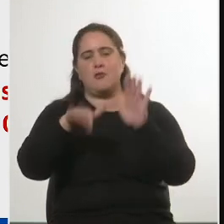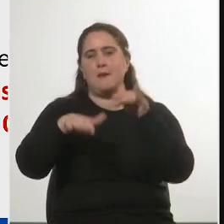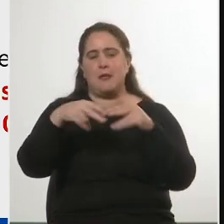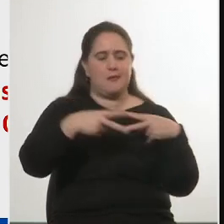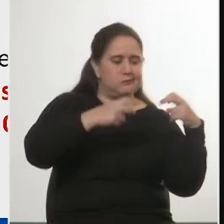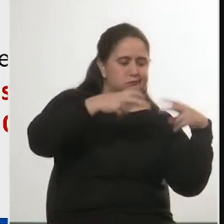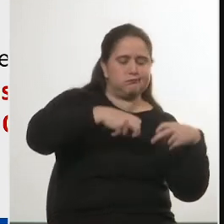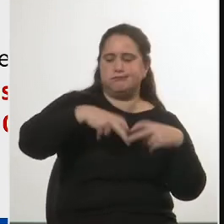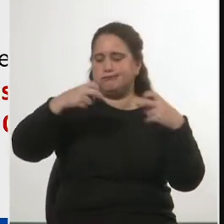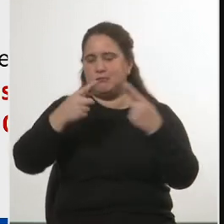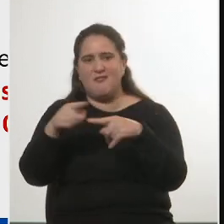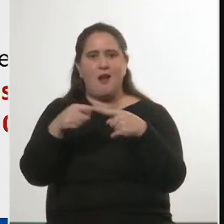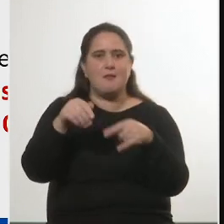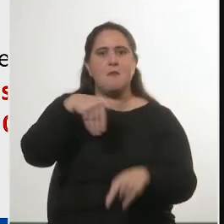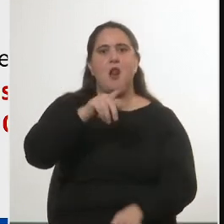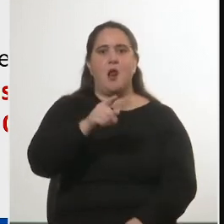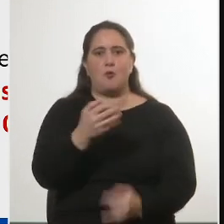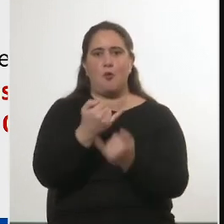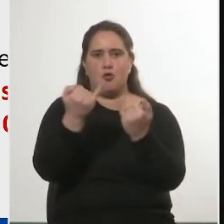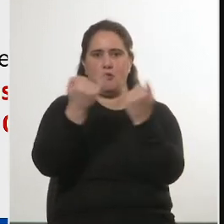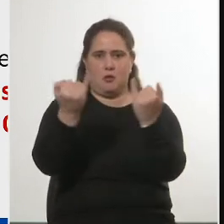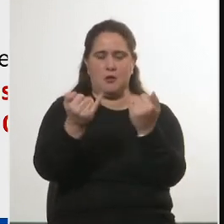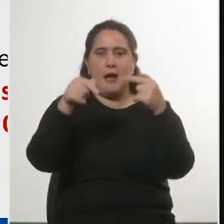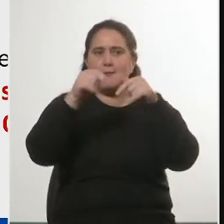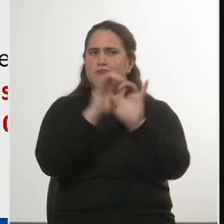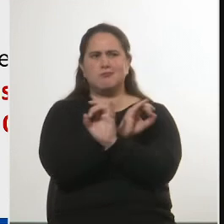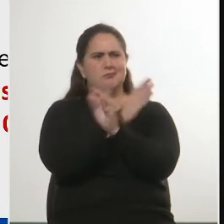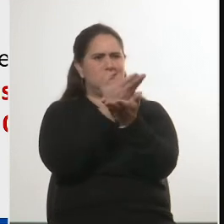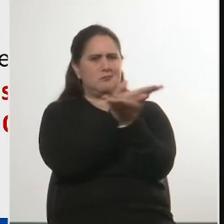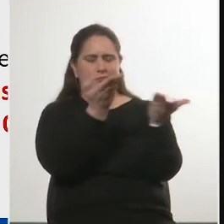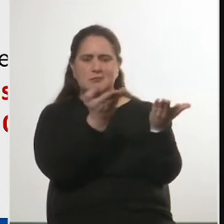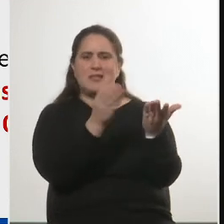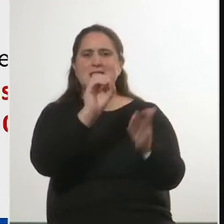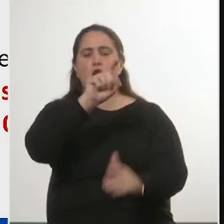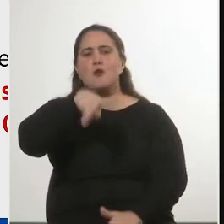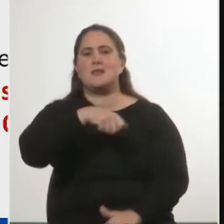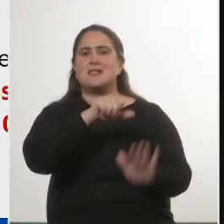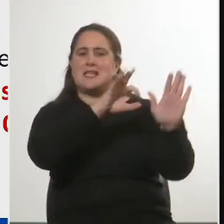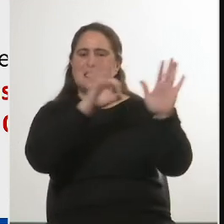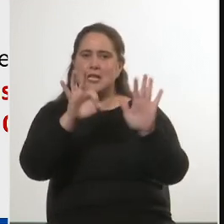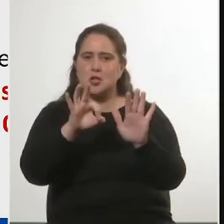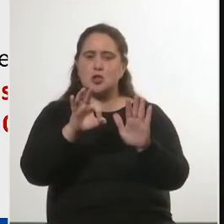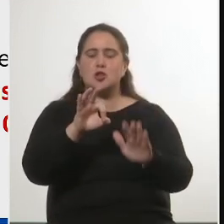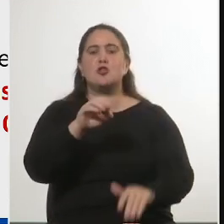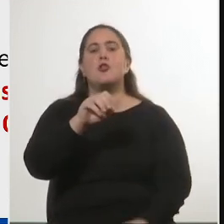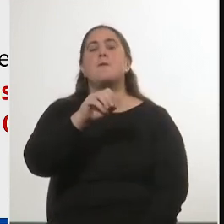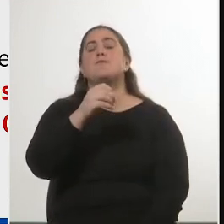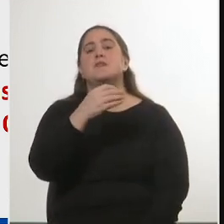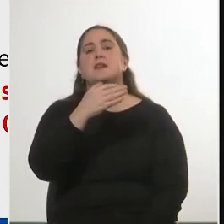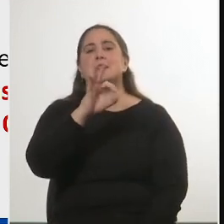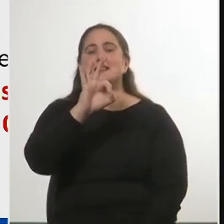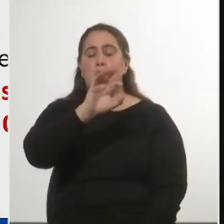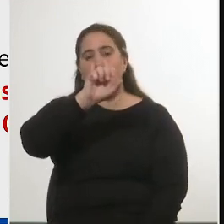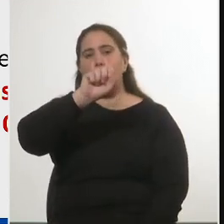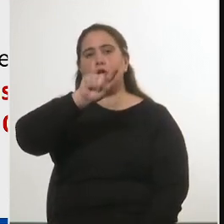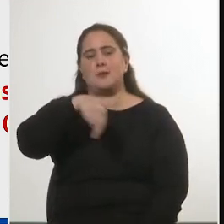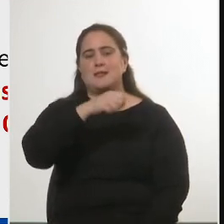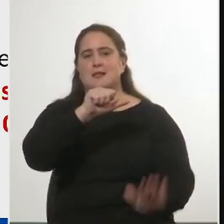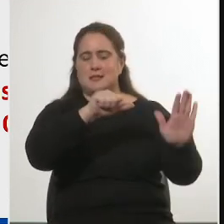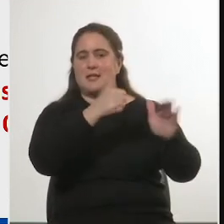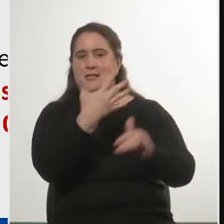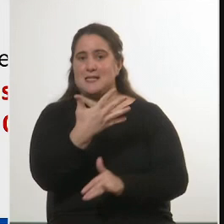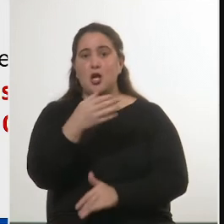los diferentes estudios, miligramos por día. Y ahí tenemos bien clarito, 0,600, 0,65 litros día de